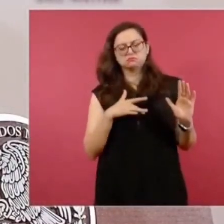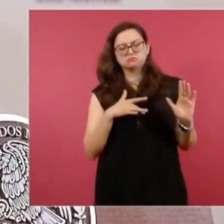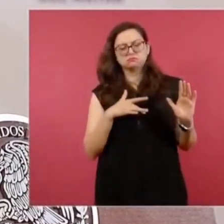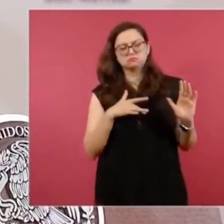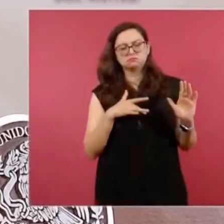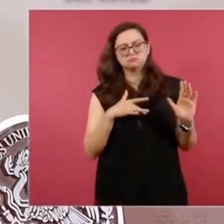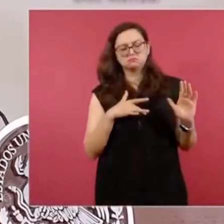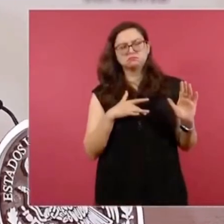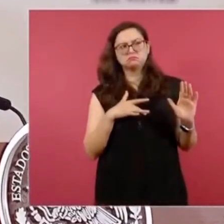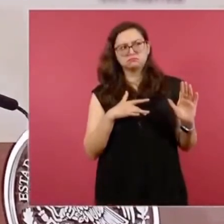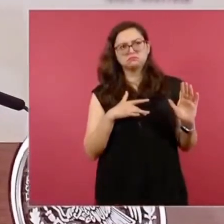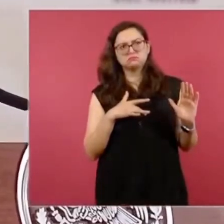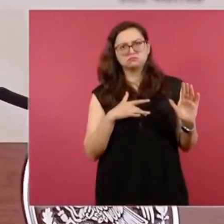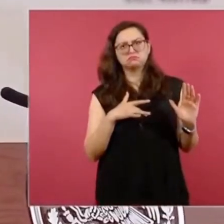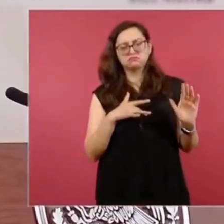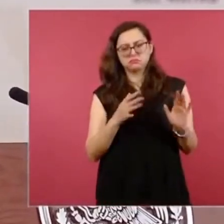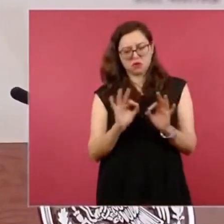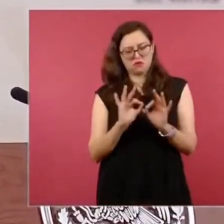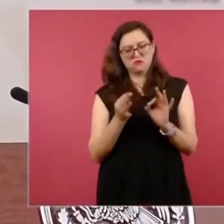parafraseando